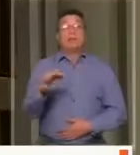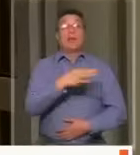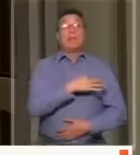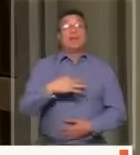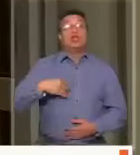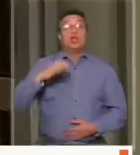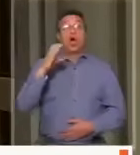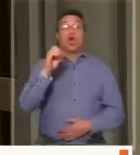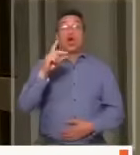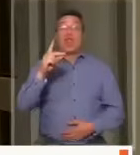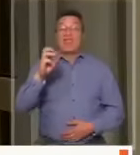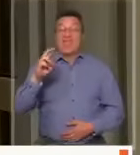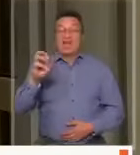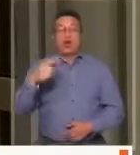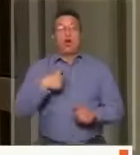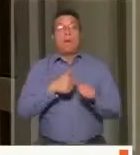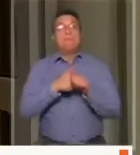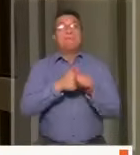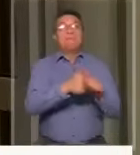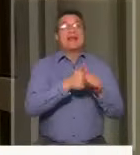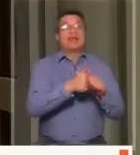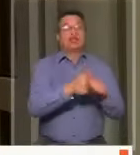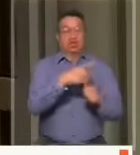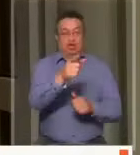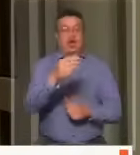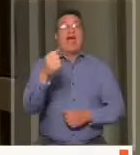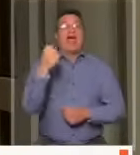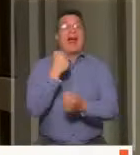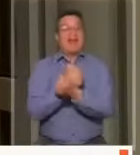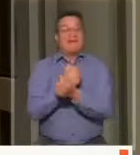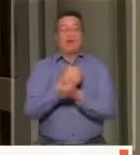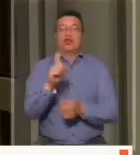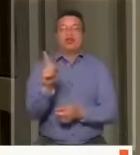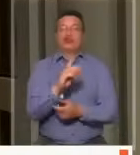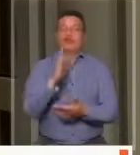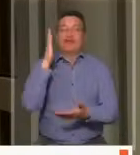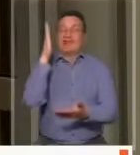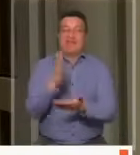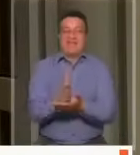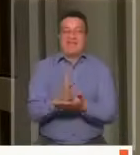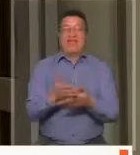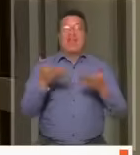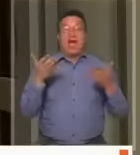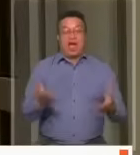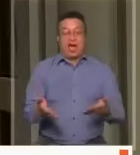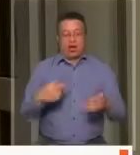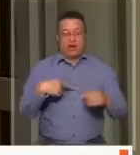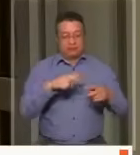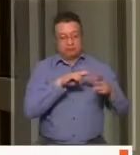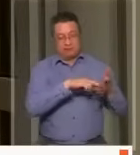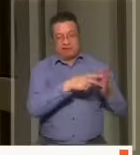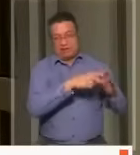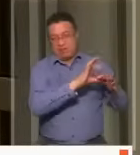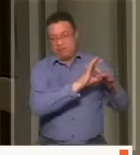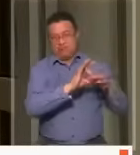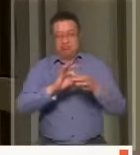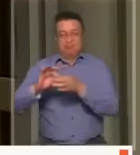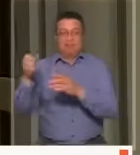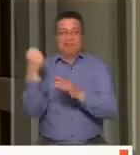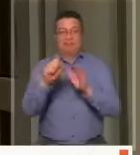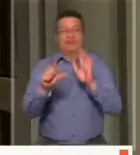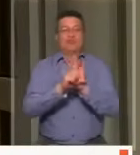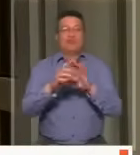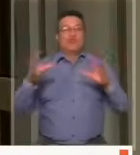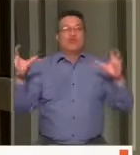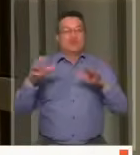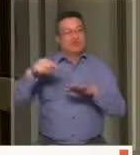genera una presión al general director y a Carabineros que no corresponde, además en momento en que estamos viendo una crisis de delincuencia tan